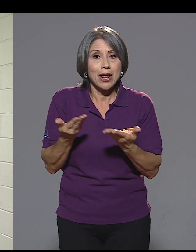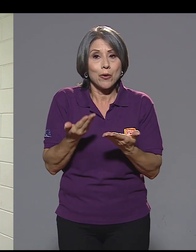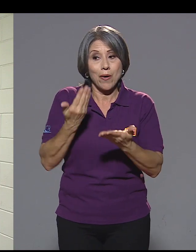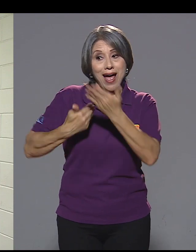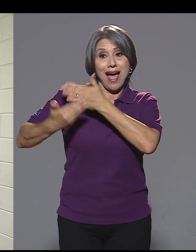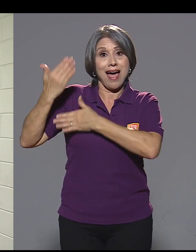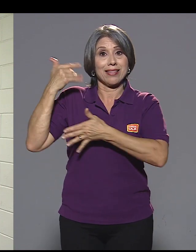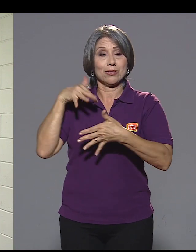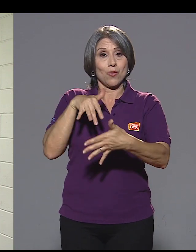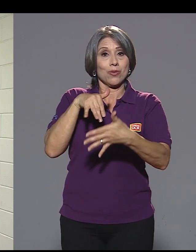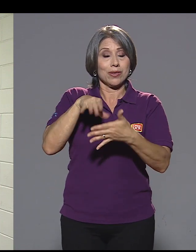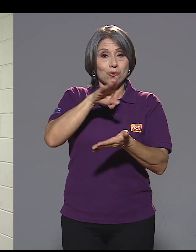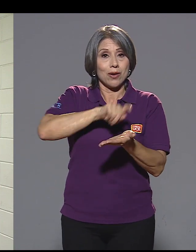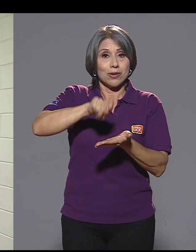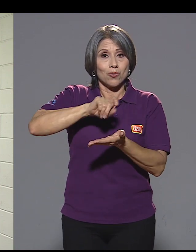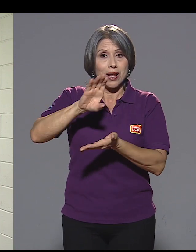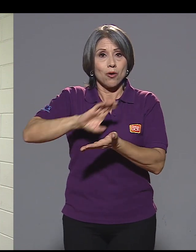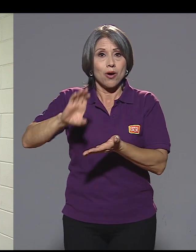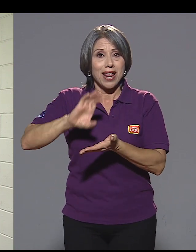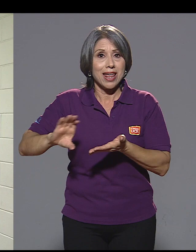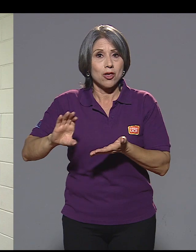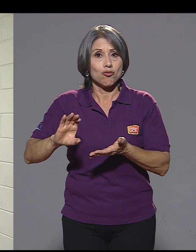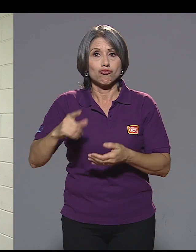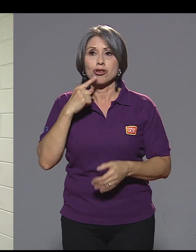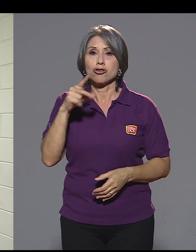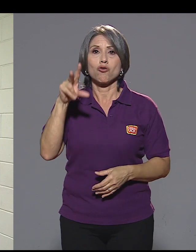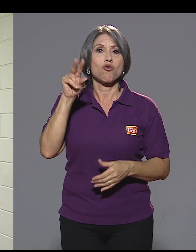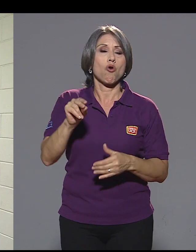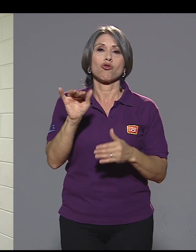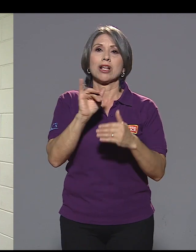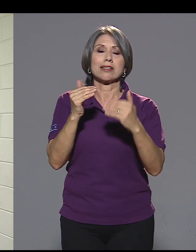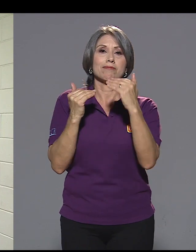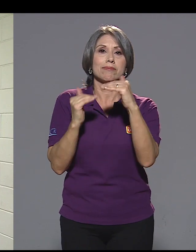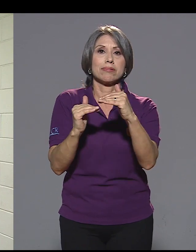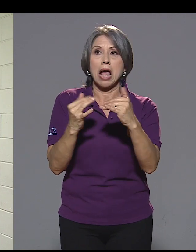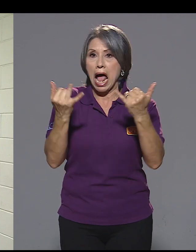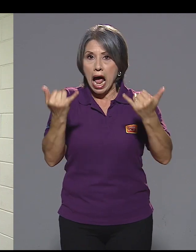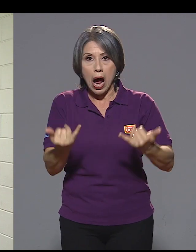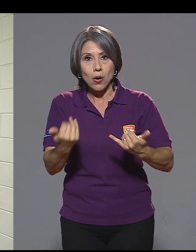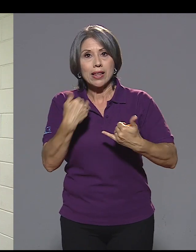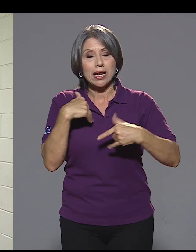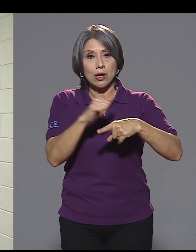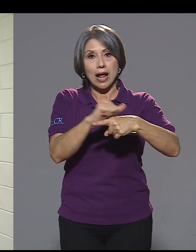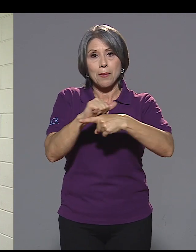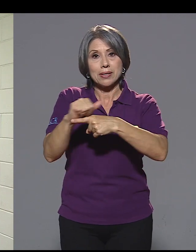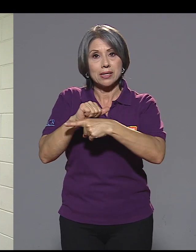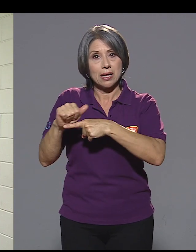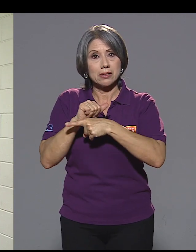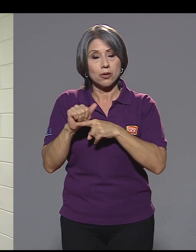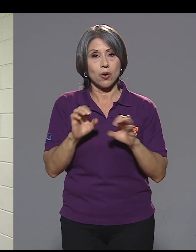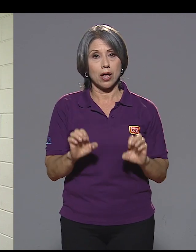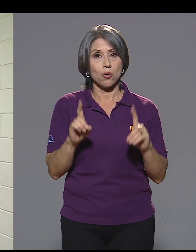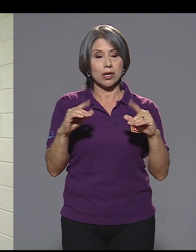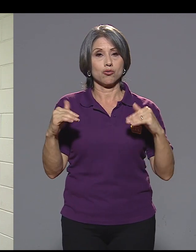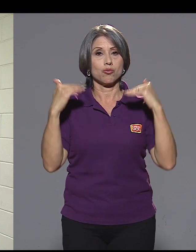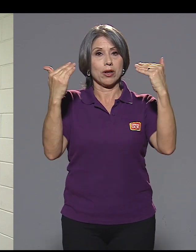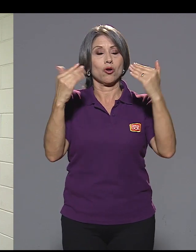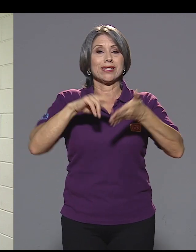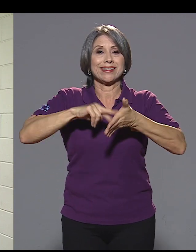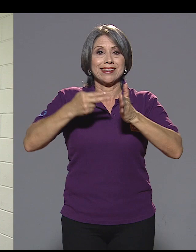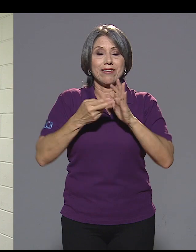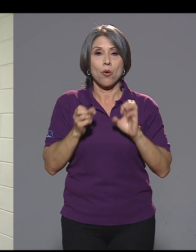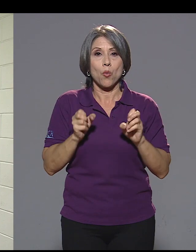la formación primaria y secundaria, el tener una capacitación a nivel de educación superior es una